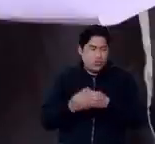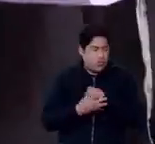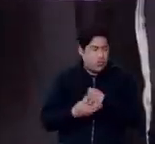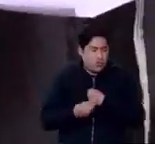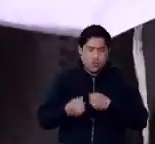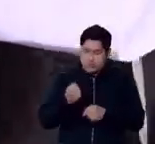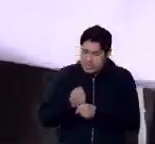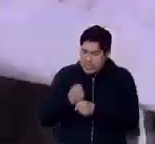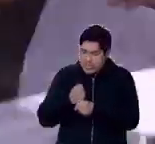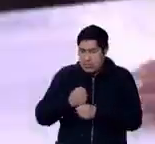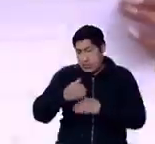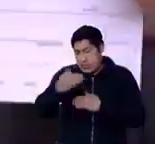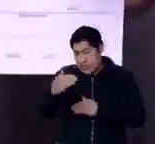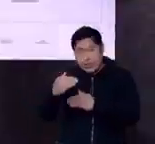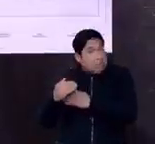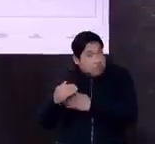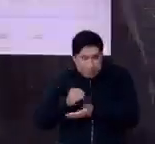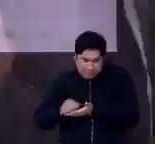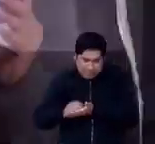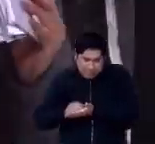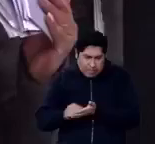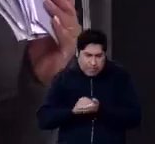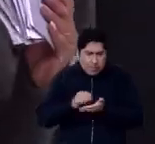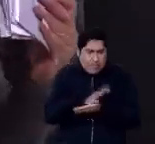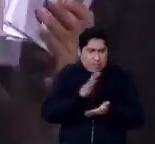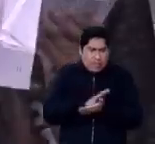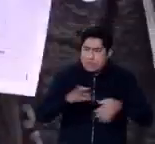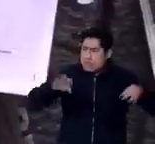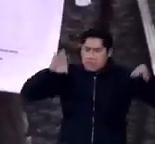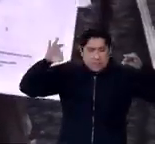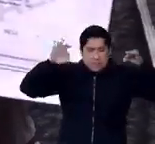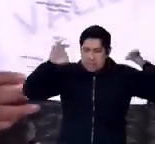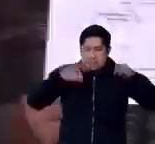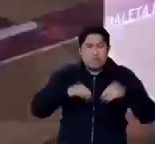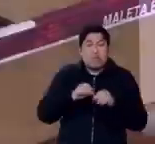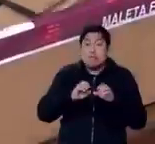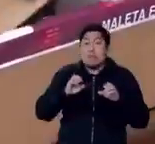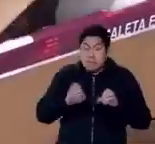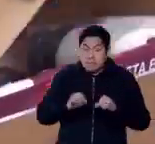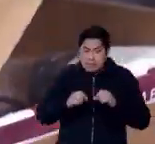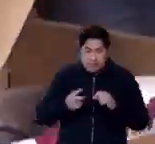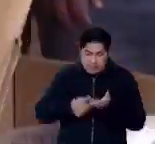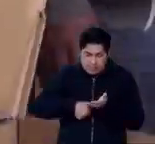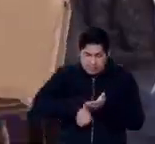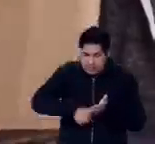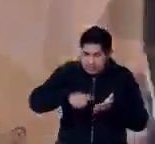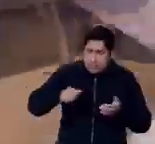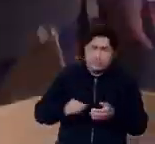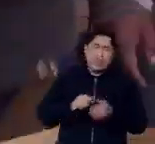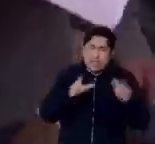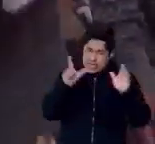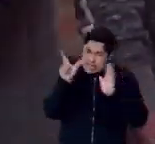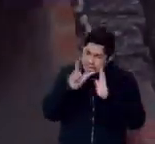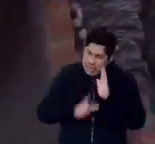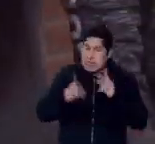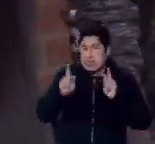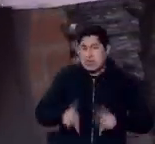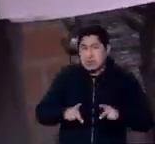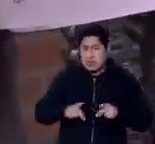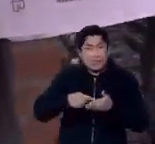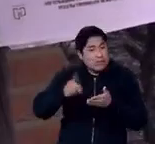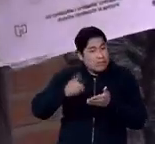copias, hojas de trabajo grande y pequeña, papeletas de sufragio, certificados de sufragio, un ánfora de sufragio, listas de